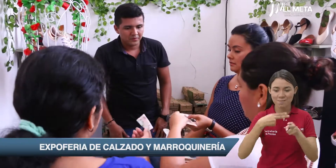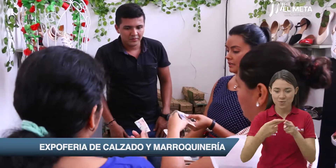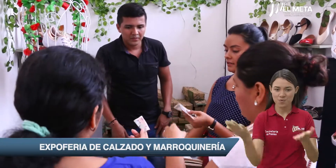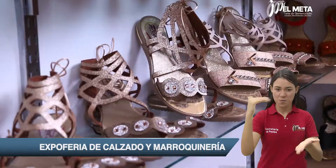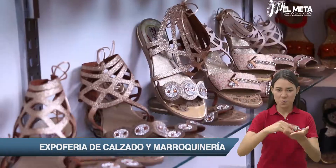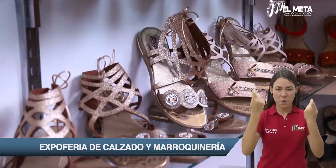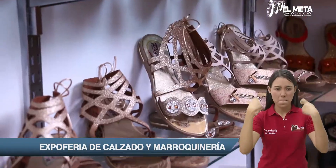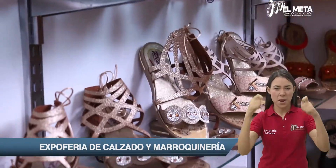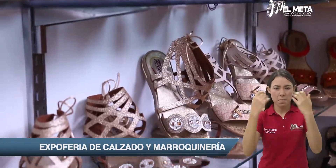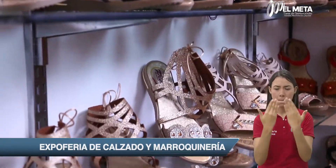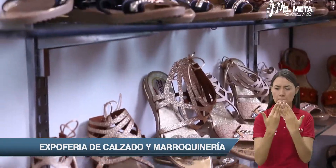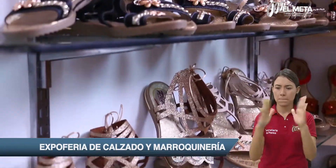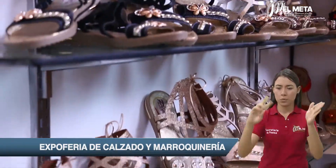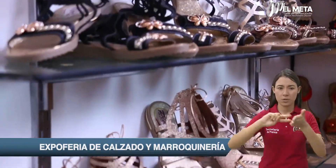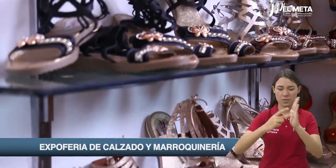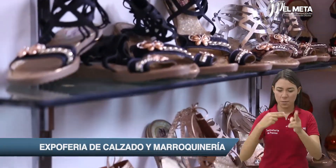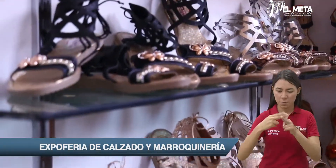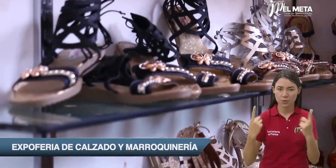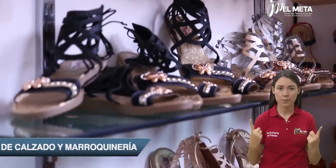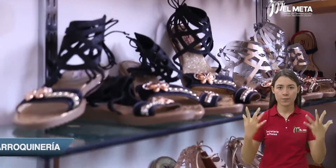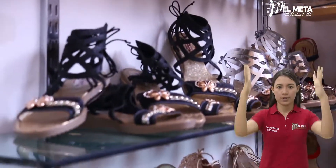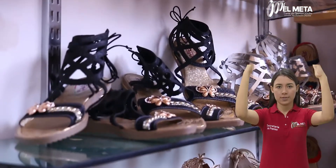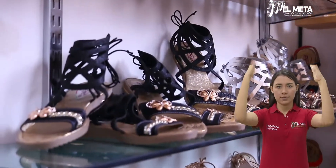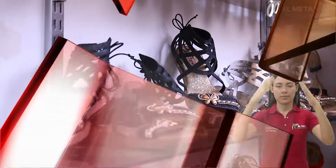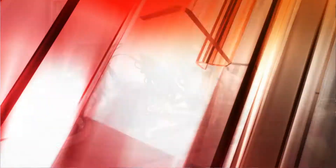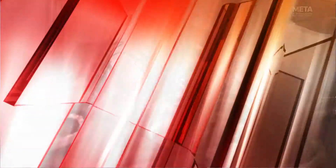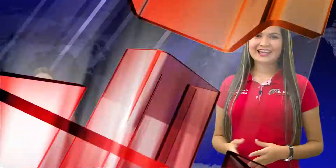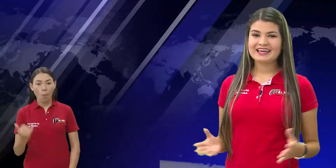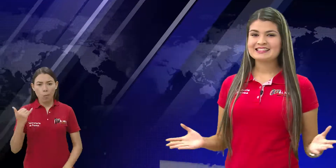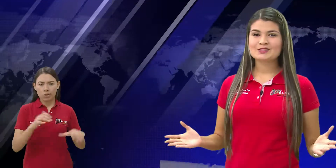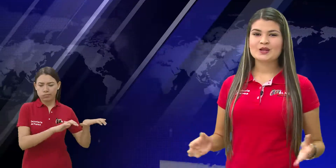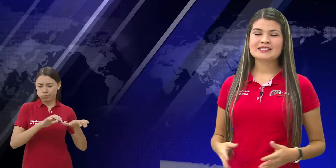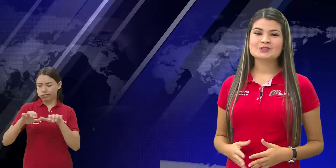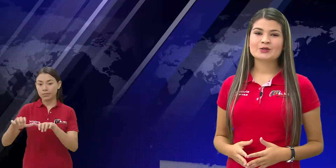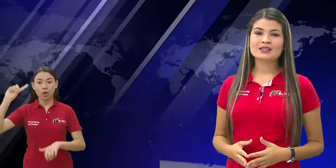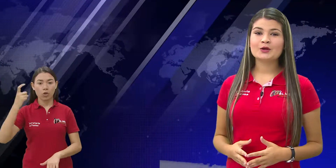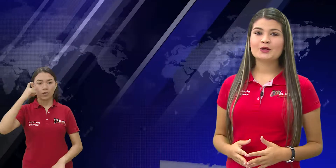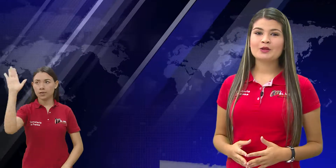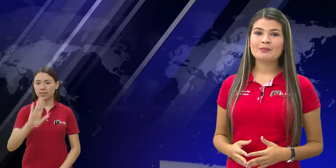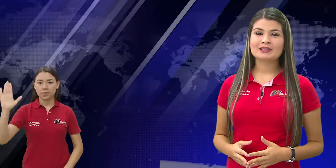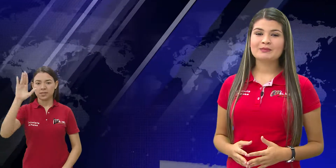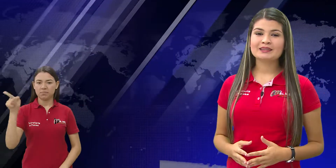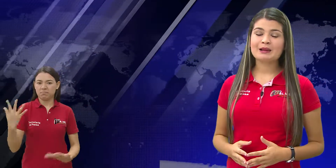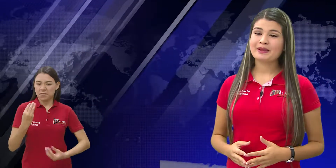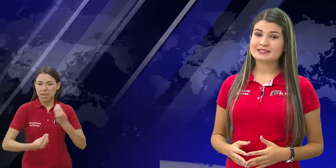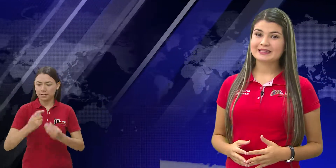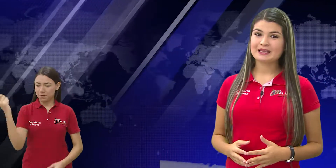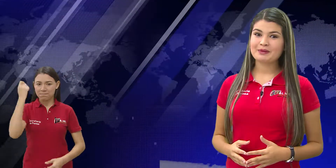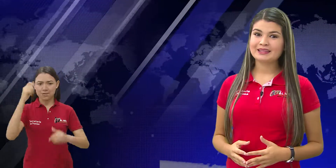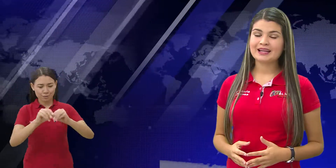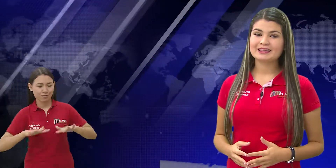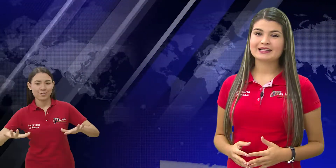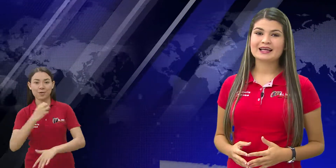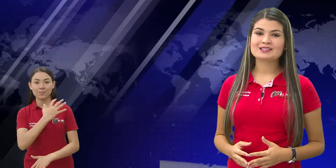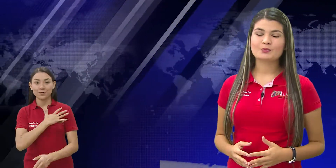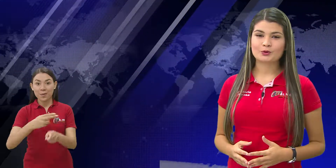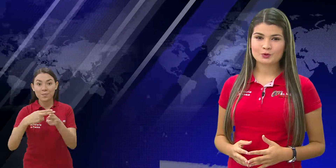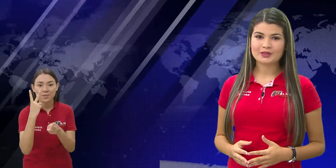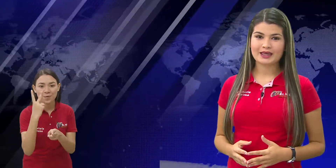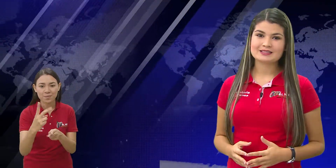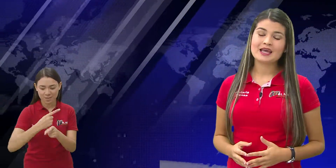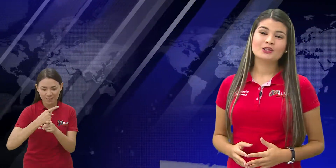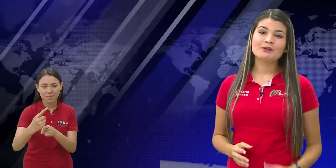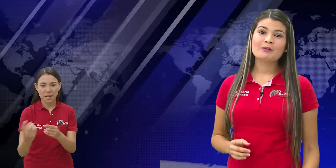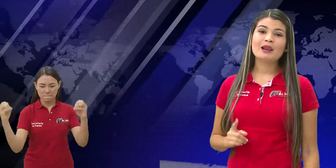nuevos mercados durante la tercera expoferia de calzado y marroquinería. Estas son las acciones del gobierno departamental para hacer del Meta la tierra de las